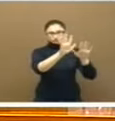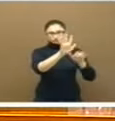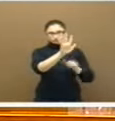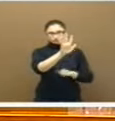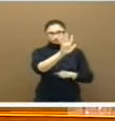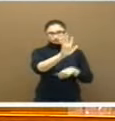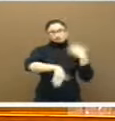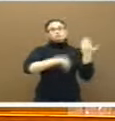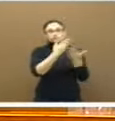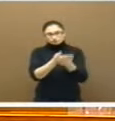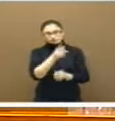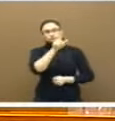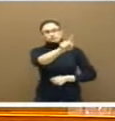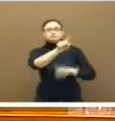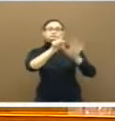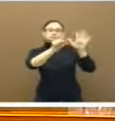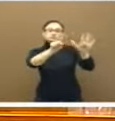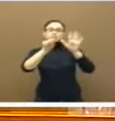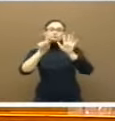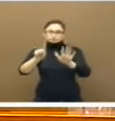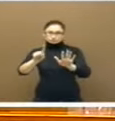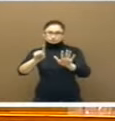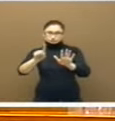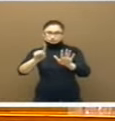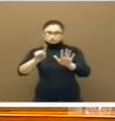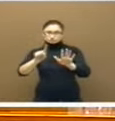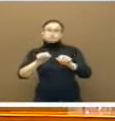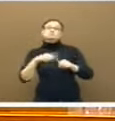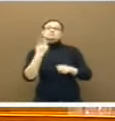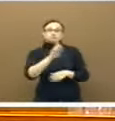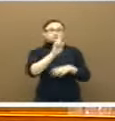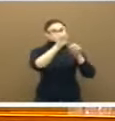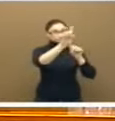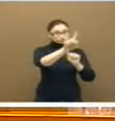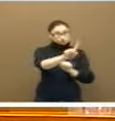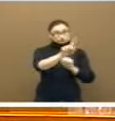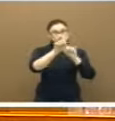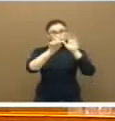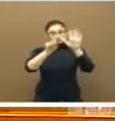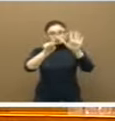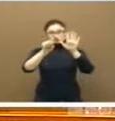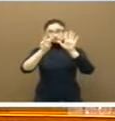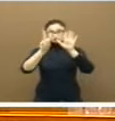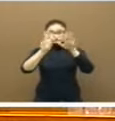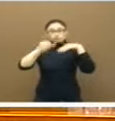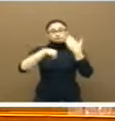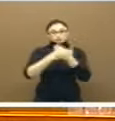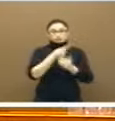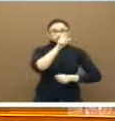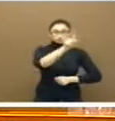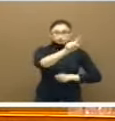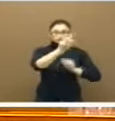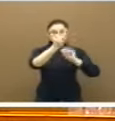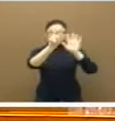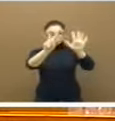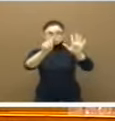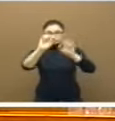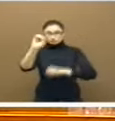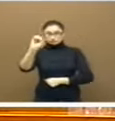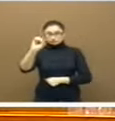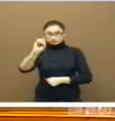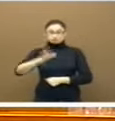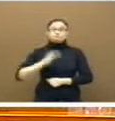a la 166, desde las 168 hasta la 170,